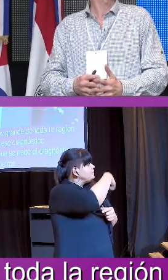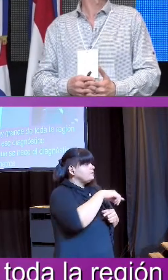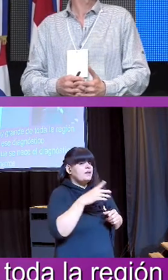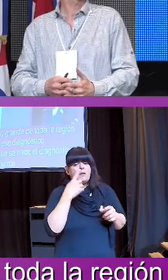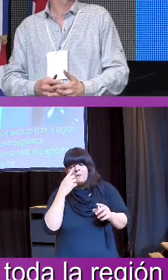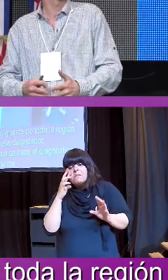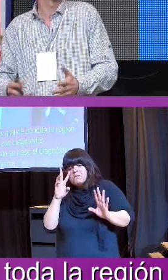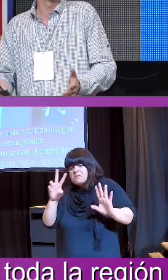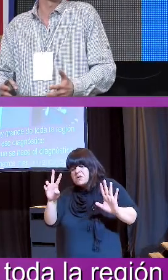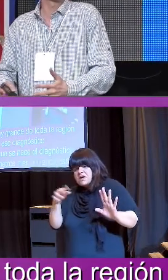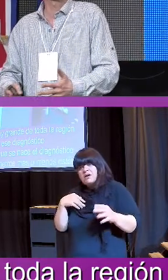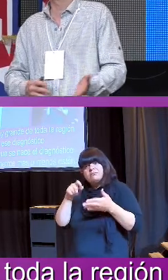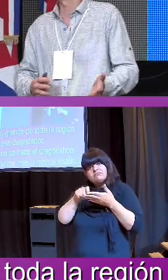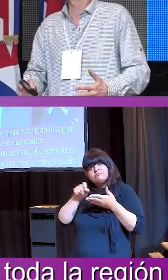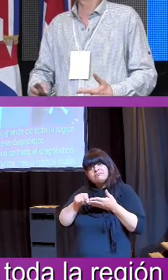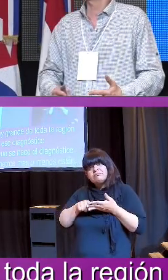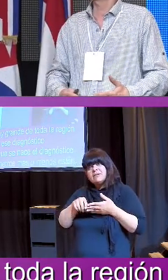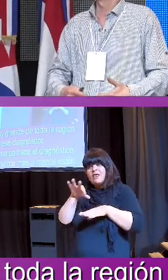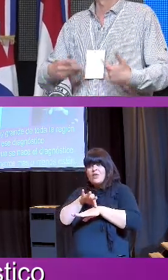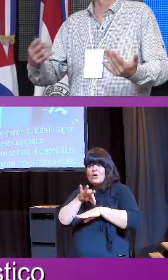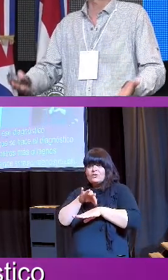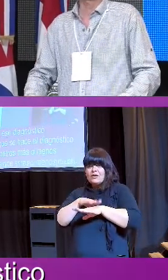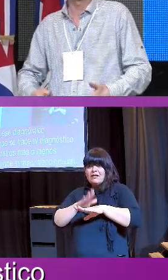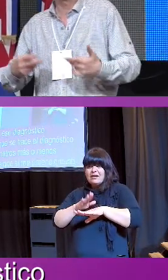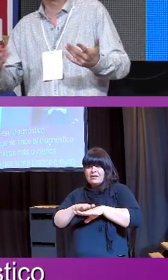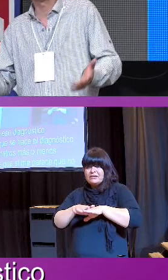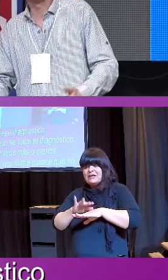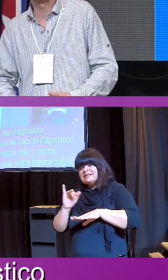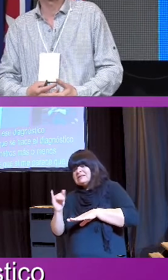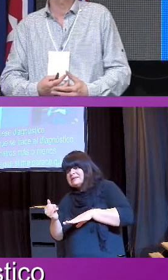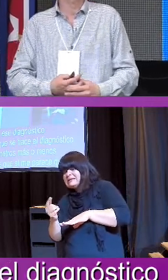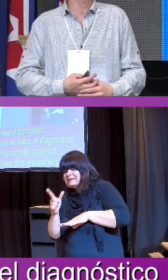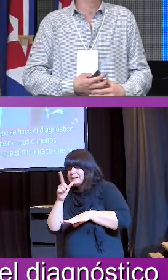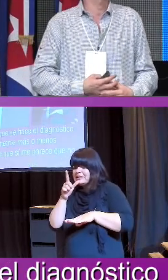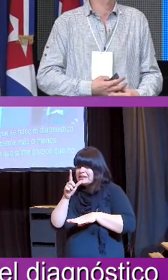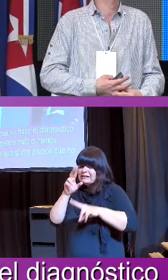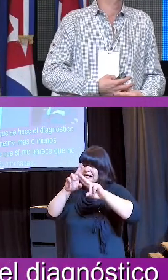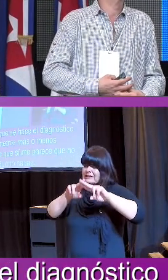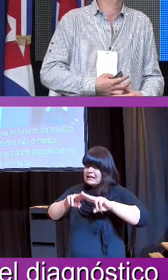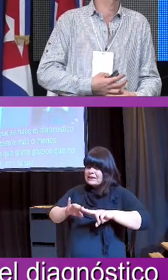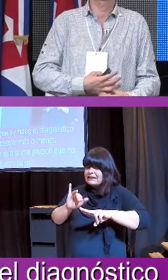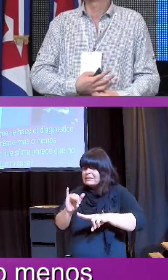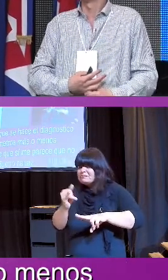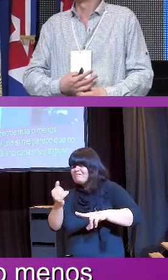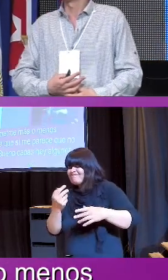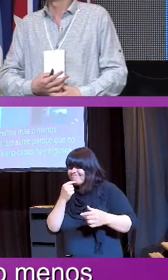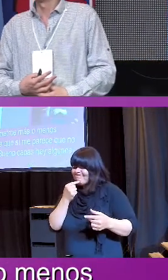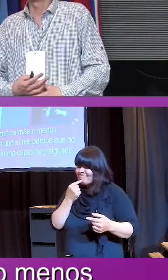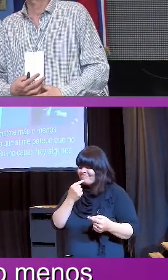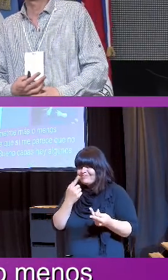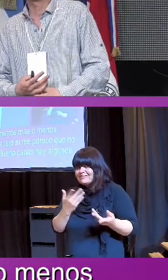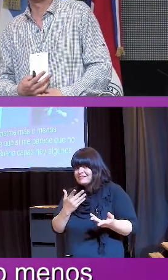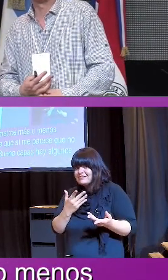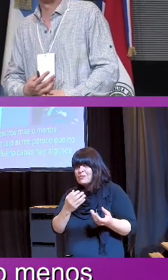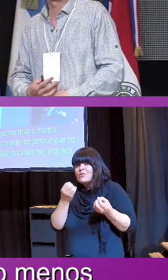menos estandarizado, dice, bueno, me parece que sí, me parece que no, o no se da el diagnóstico, se dice, bueno, capaz hay algunos rasgos, ¿sí? Y